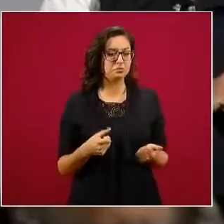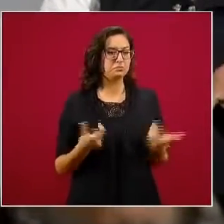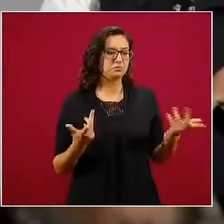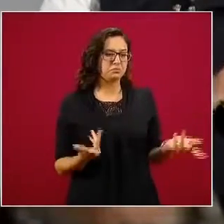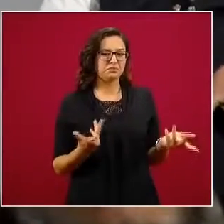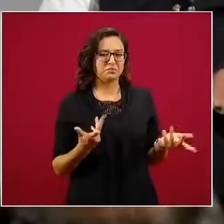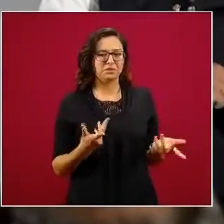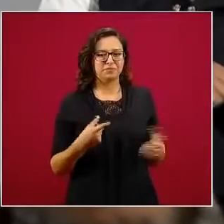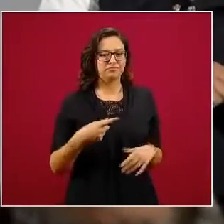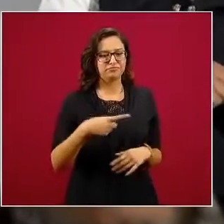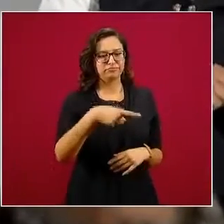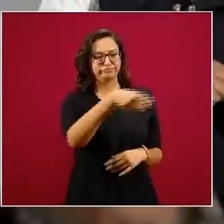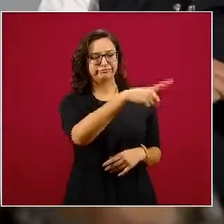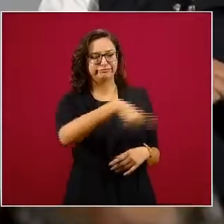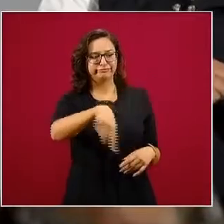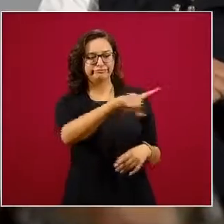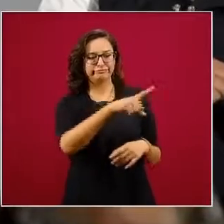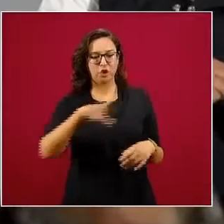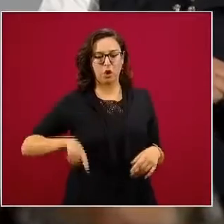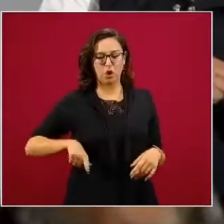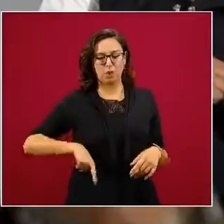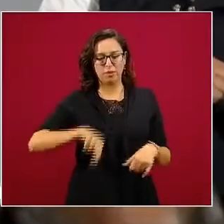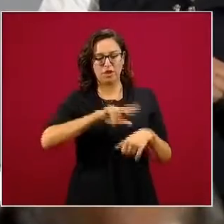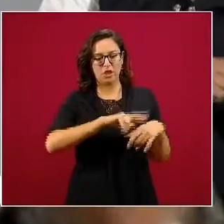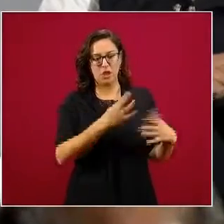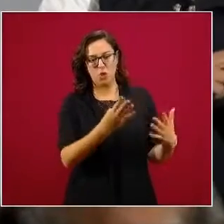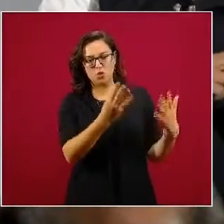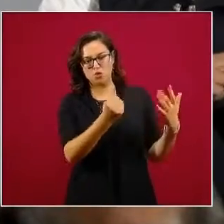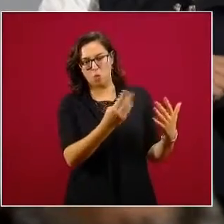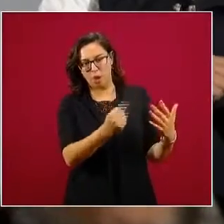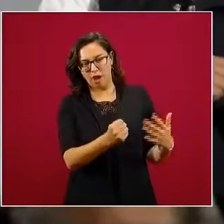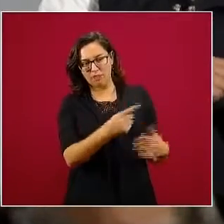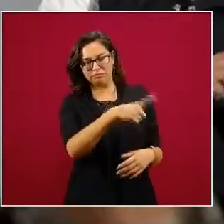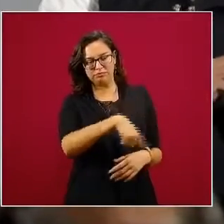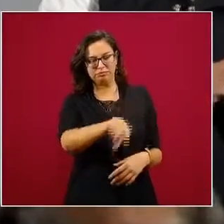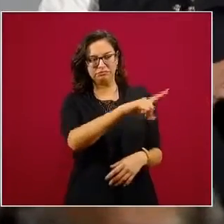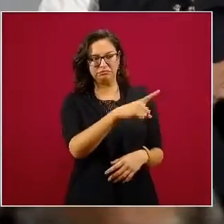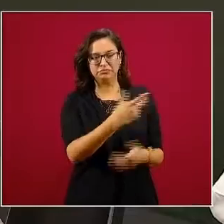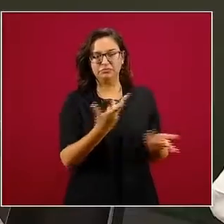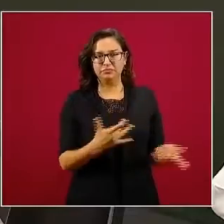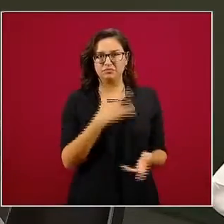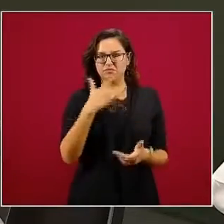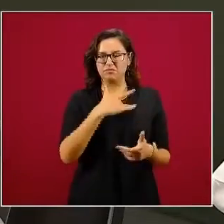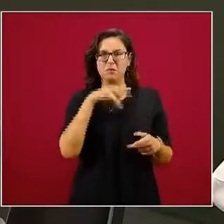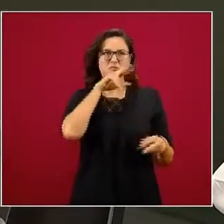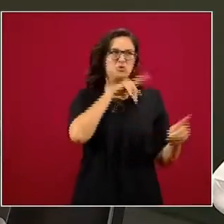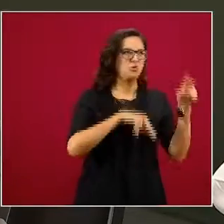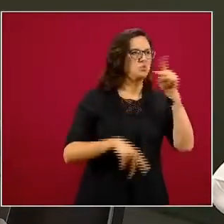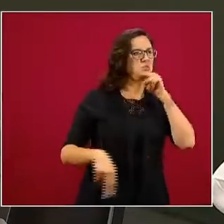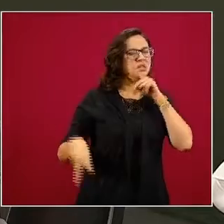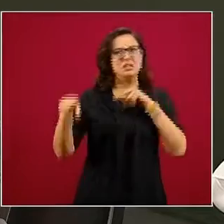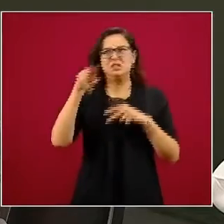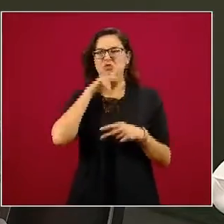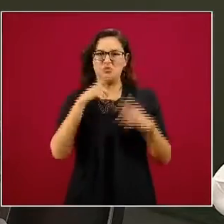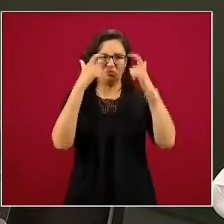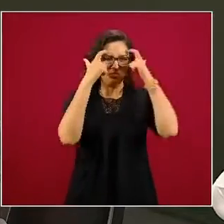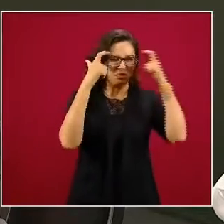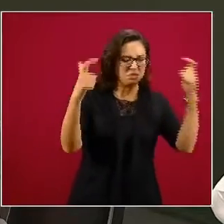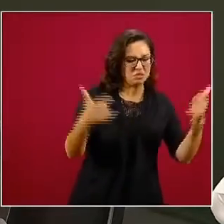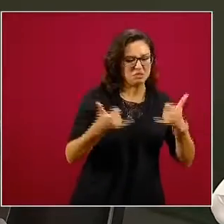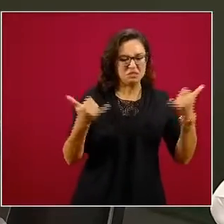COVID en Chihuahua, pues me parece que es ya de entrada un elemento indicativo del carácter de esta